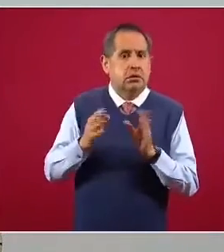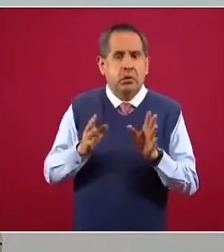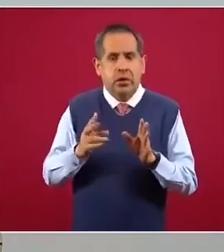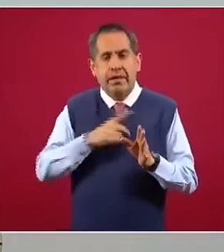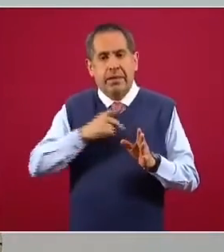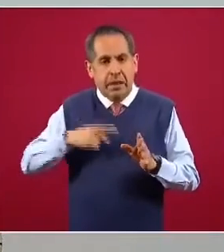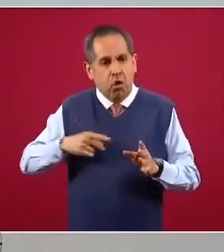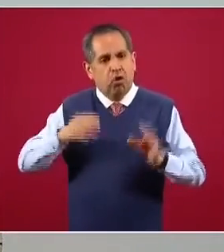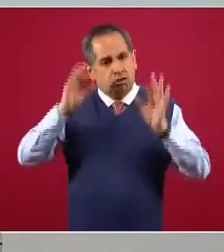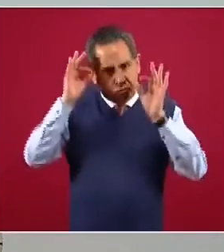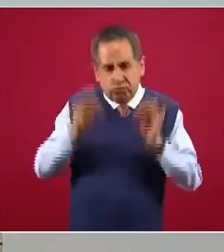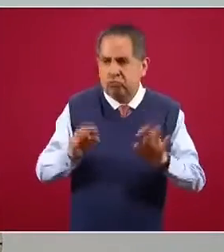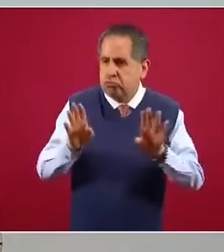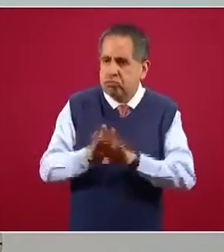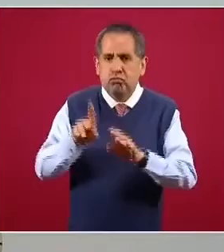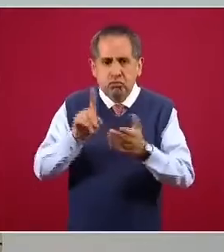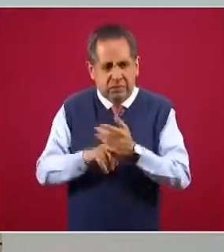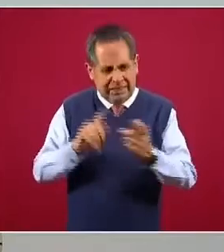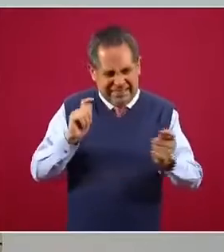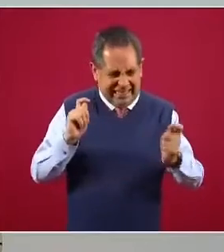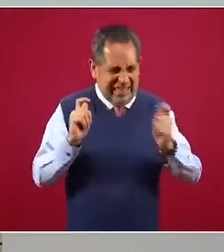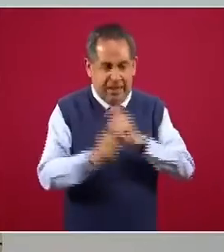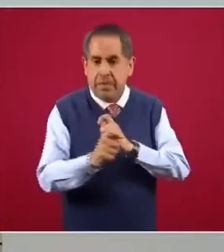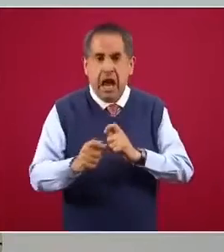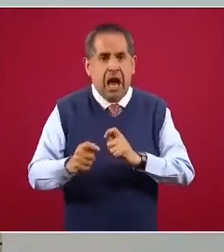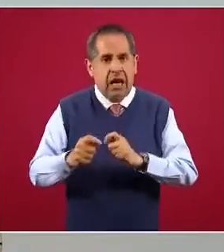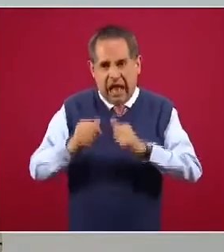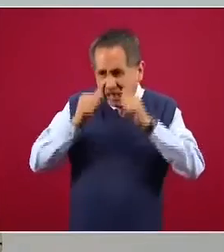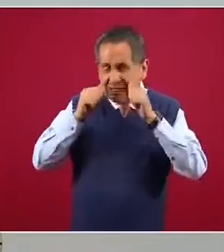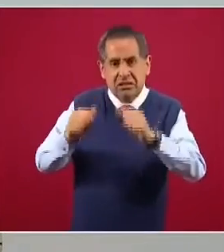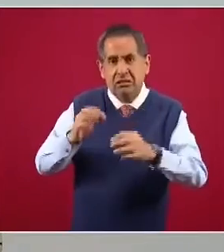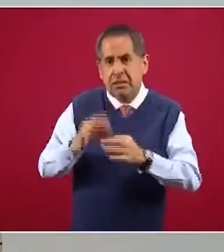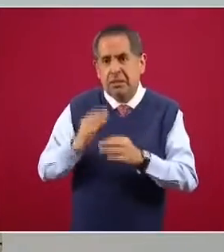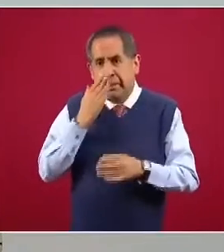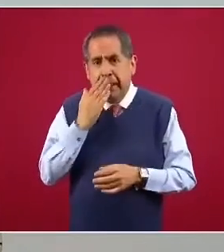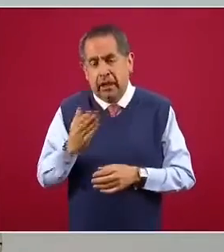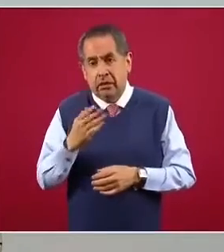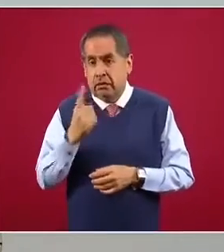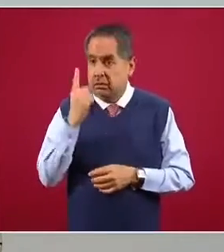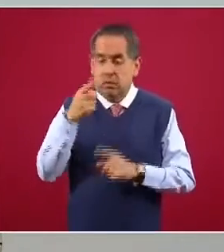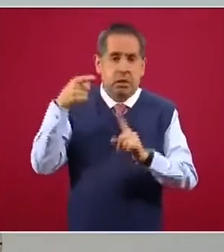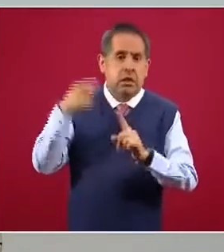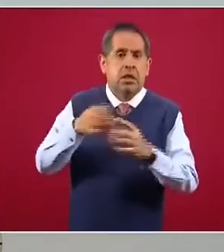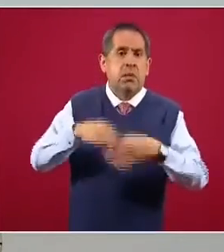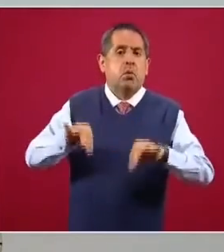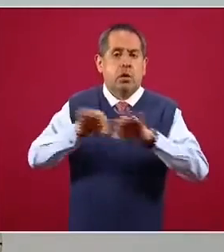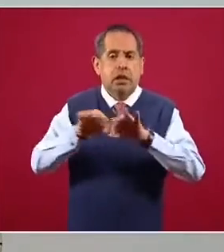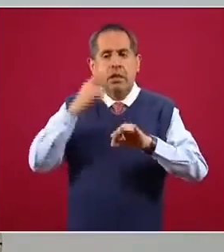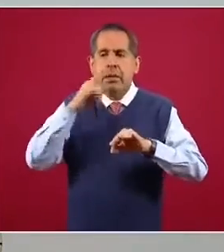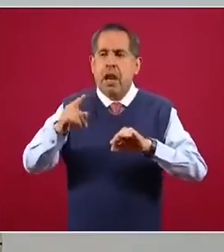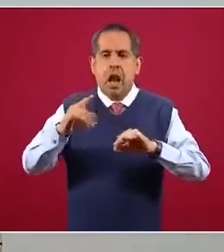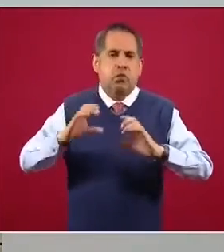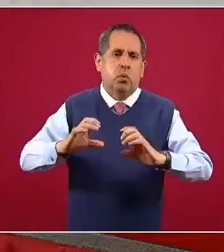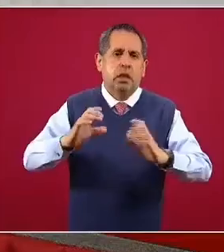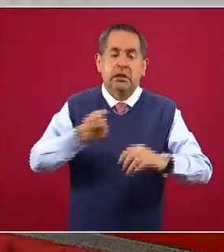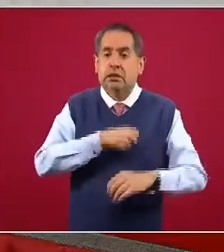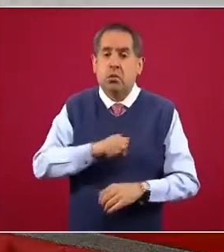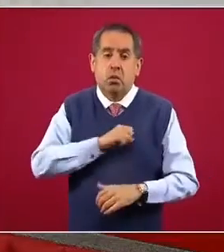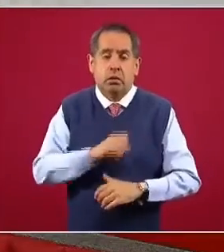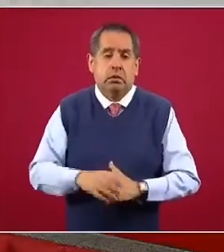que llegar al territorio y tenemos que transformar este primer nivel de atención, que es uno de los puntos prioritarios de la atención primaria a la